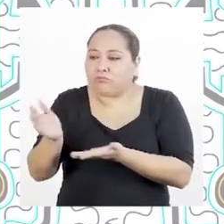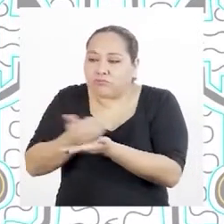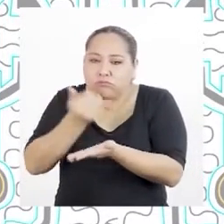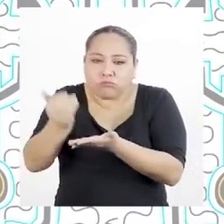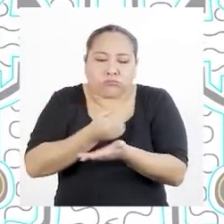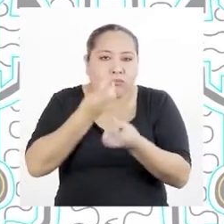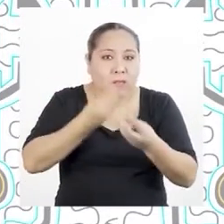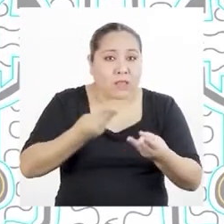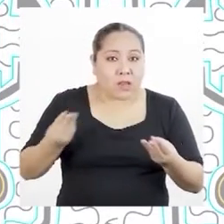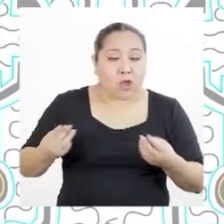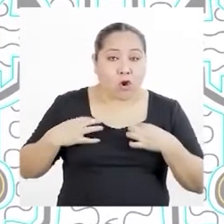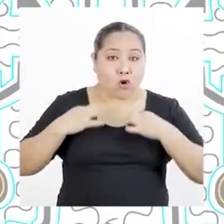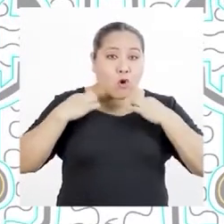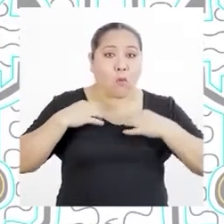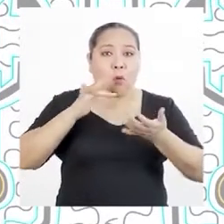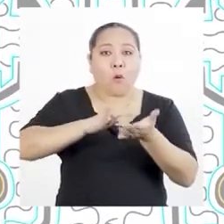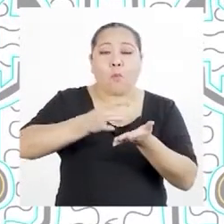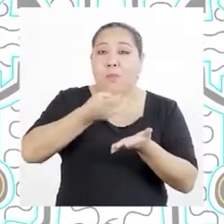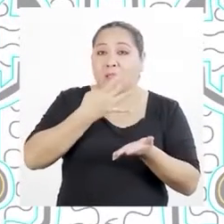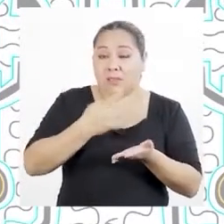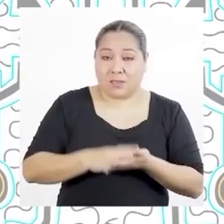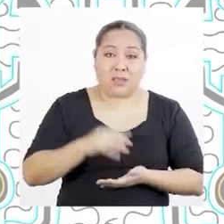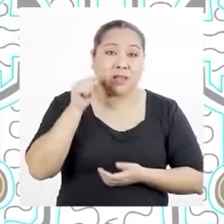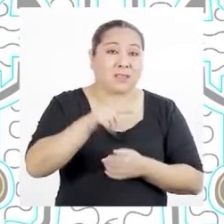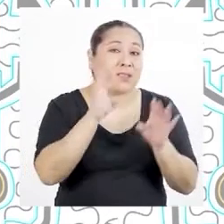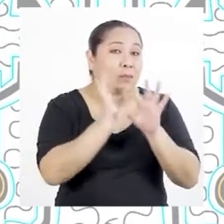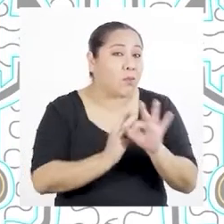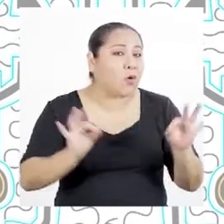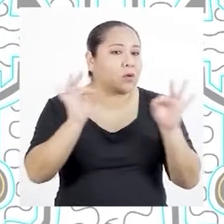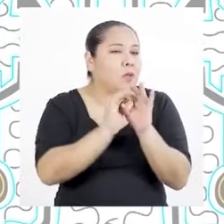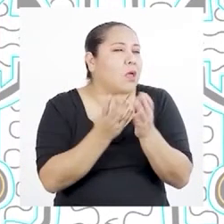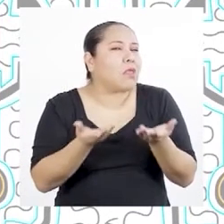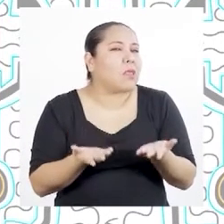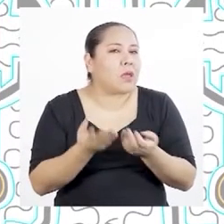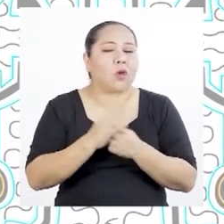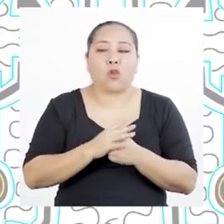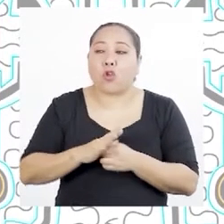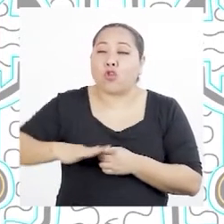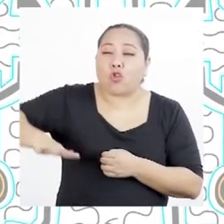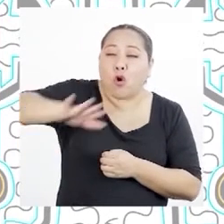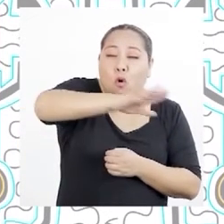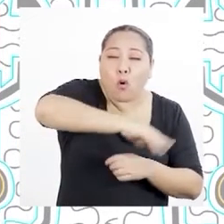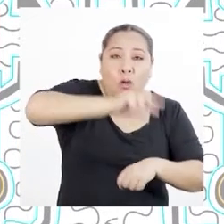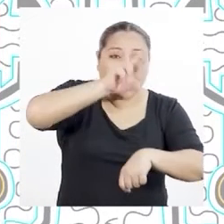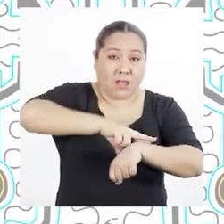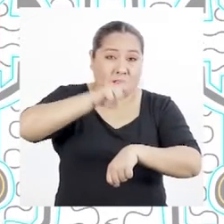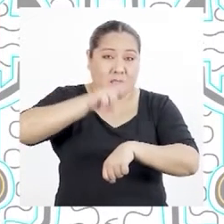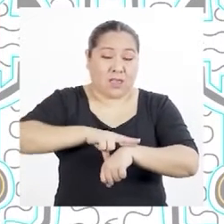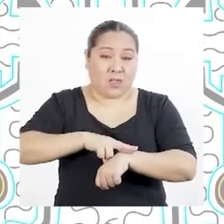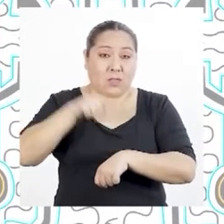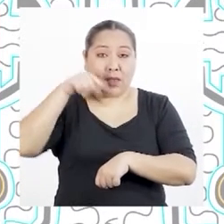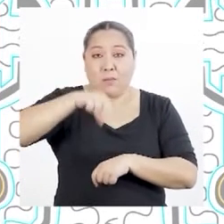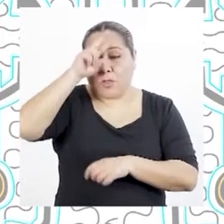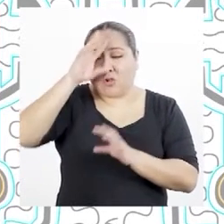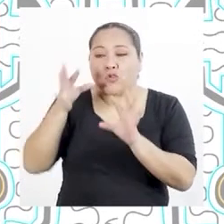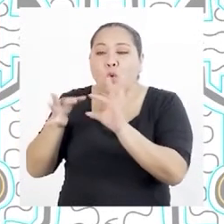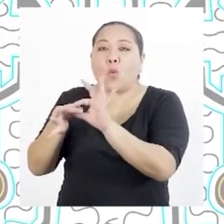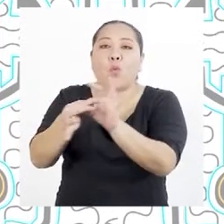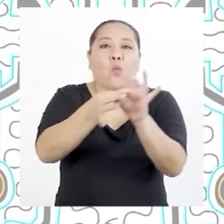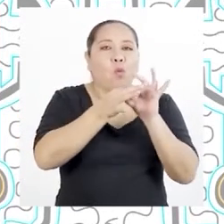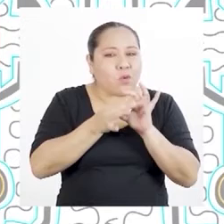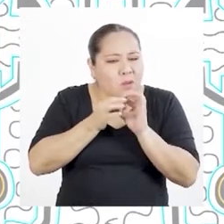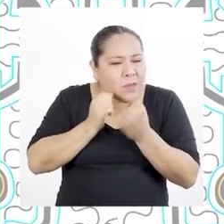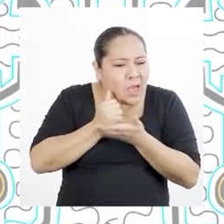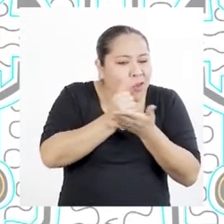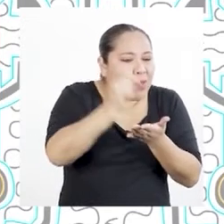víveres, ropa o medicina. Es muy importante cuando todas las regiones del Perú se unen para ayudar a